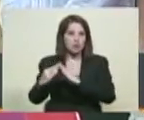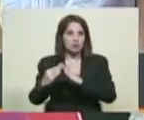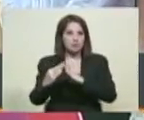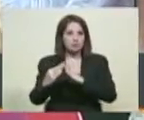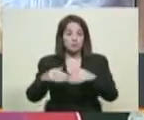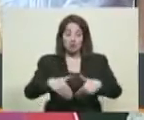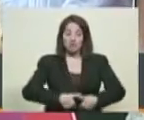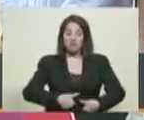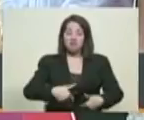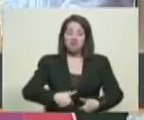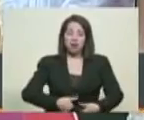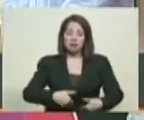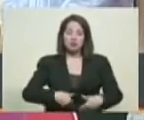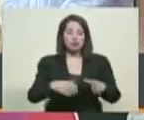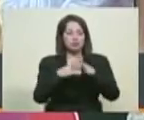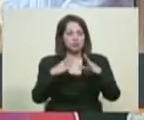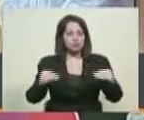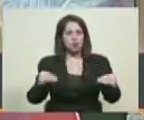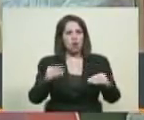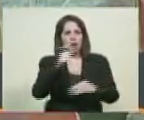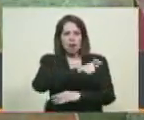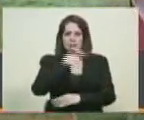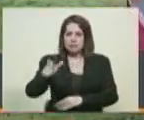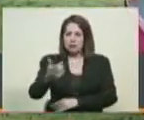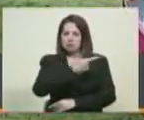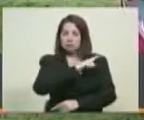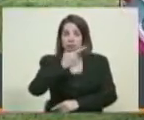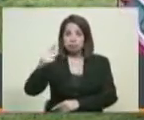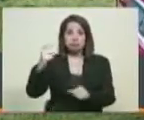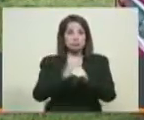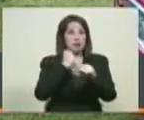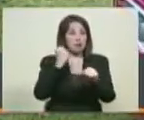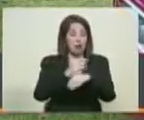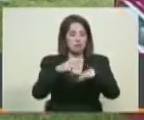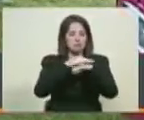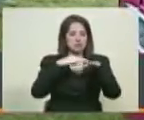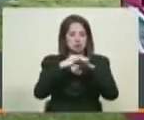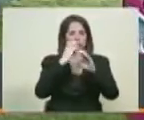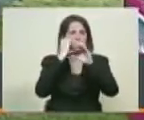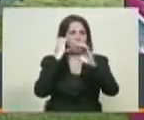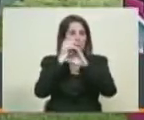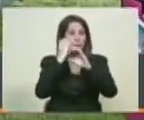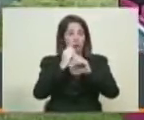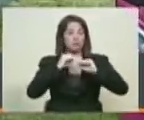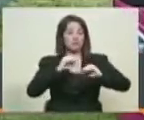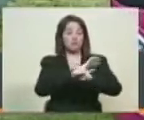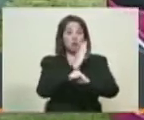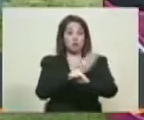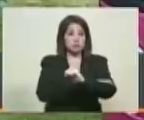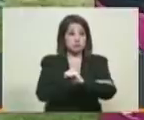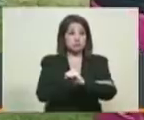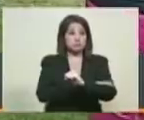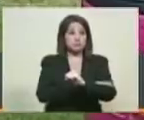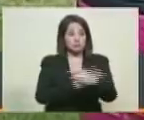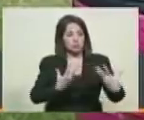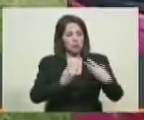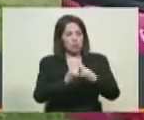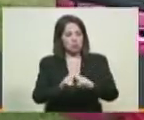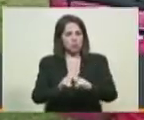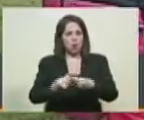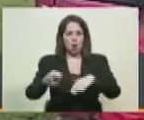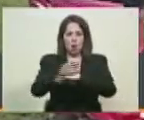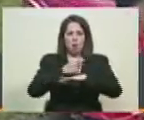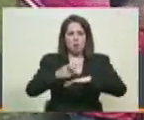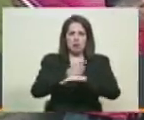unimos esfuerzos los transportistas, si unimos esfuerzos la misión transporte repotenciada, si unimos esfuerzos